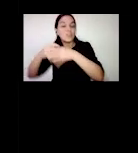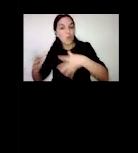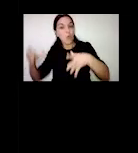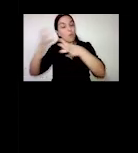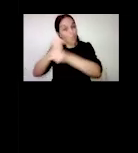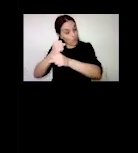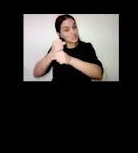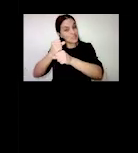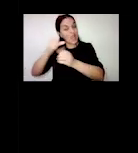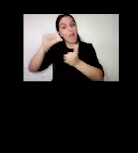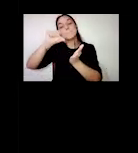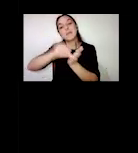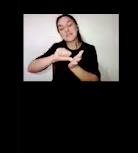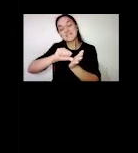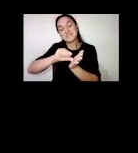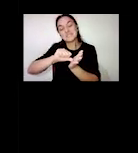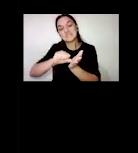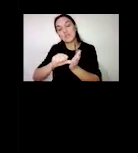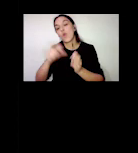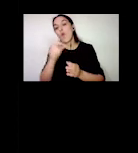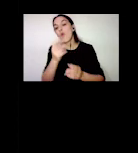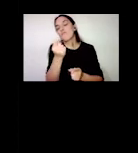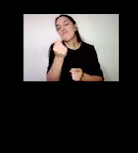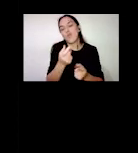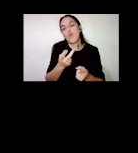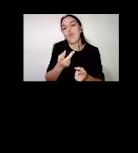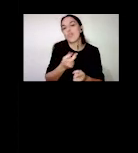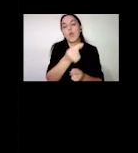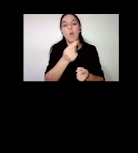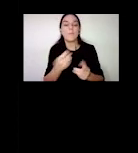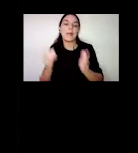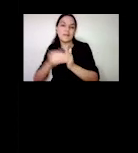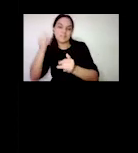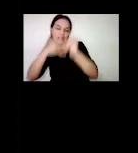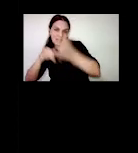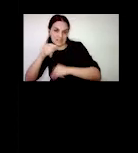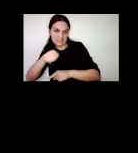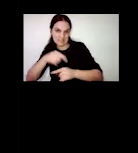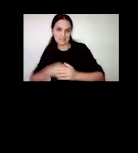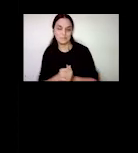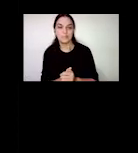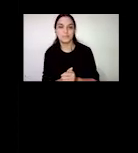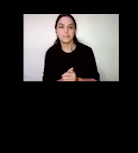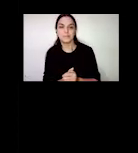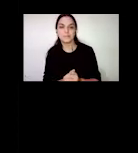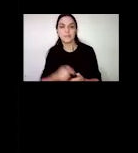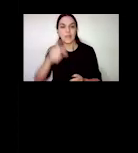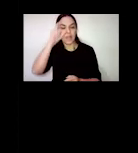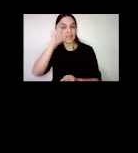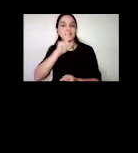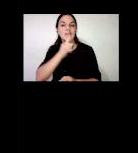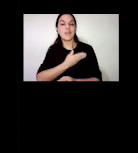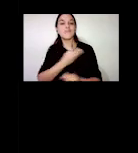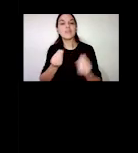país o al valor de costo más los intereses no devengados de acuerdo C. ¿Qué son los ETFs? Los